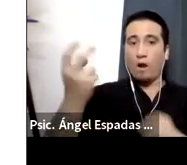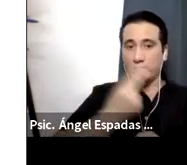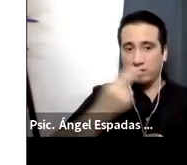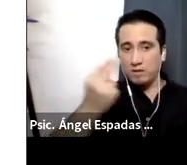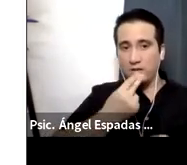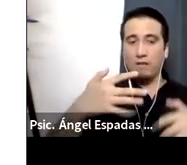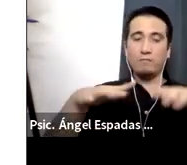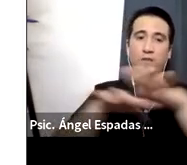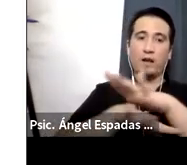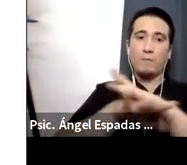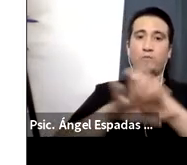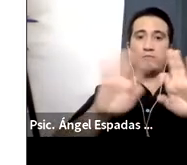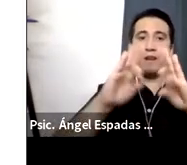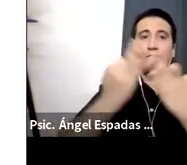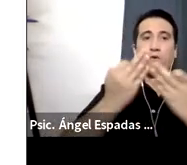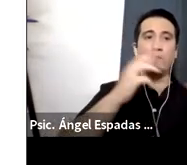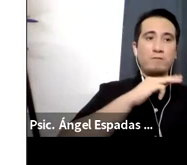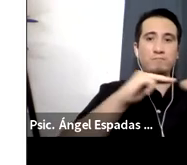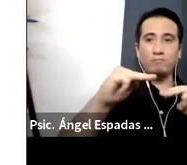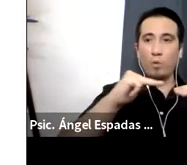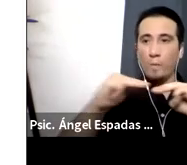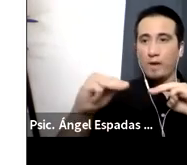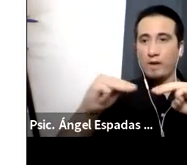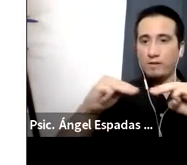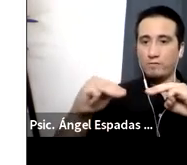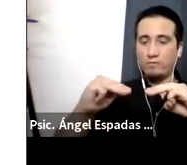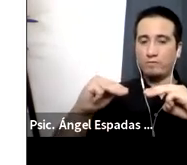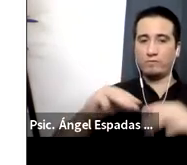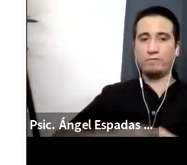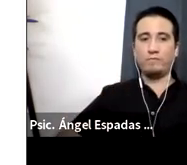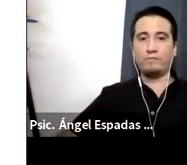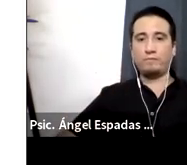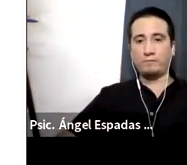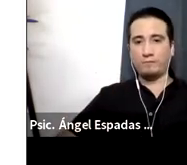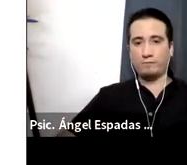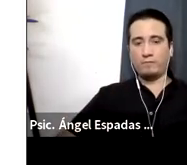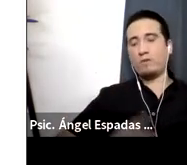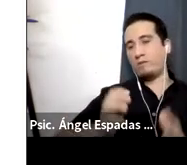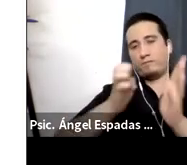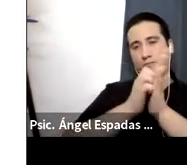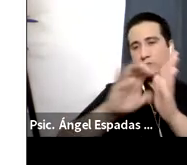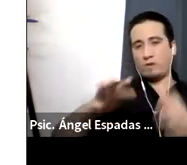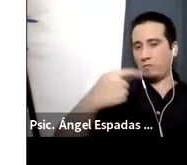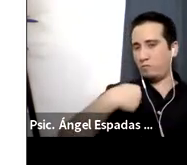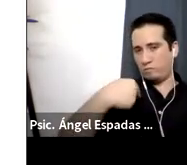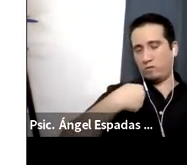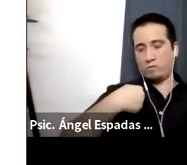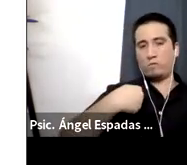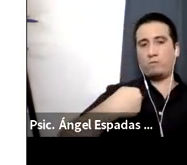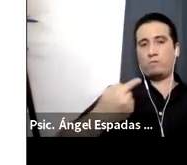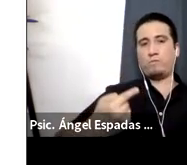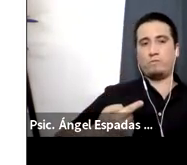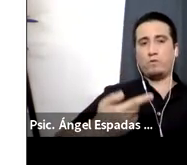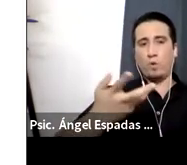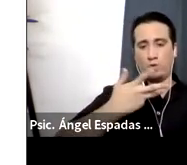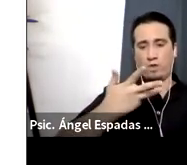cambios en la manera en que nos movemos. O sea, quiere decir que si yo voy a tener el servicio a